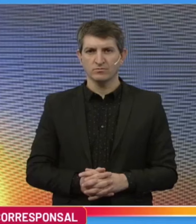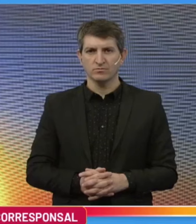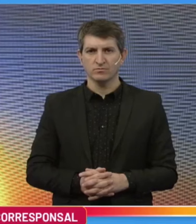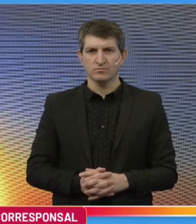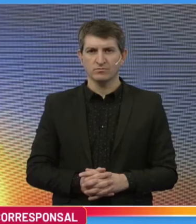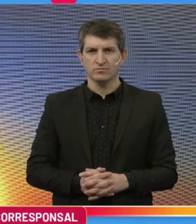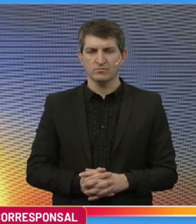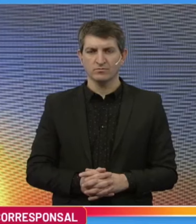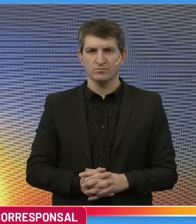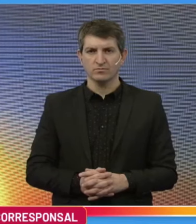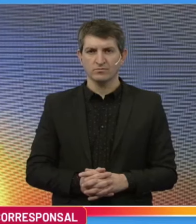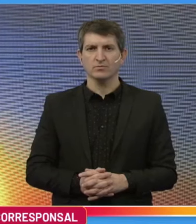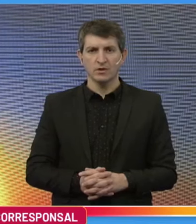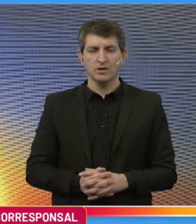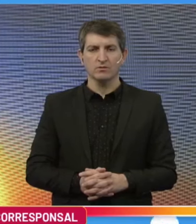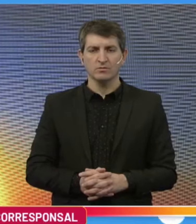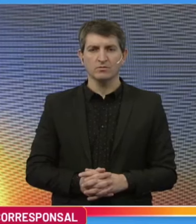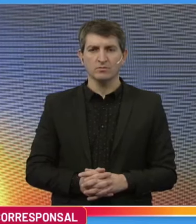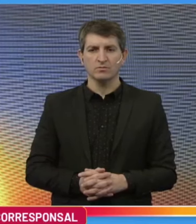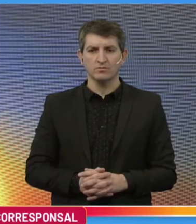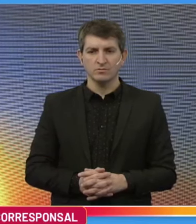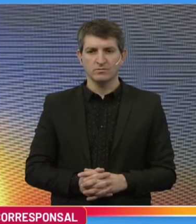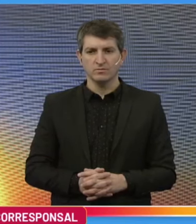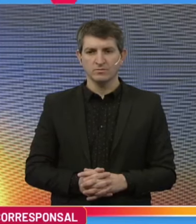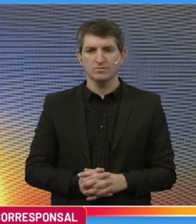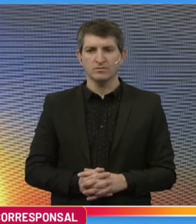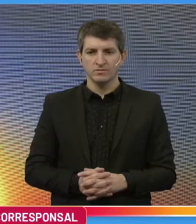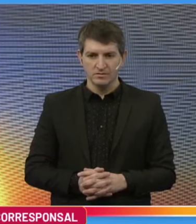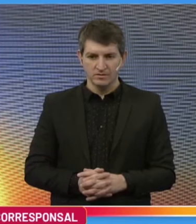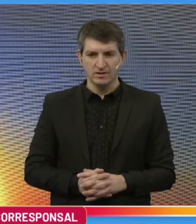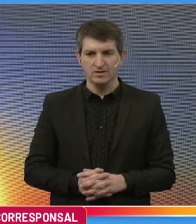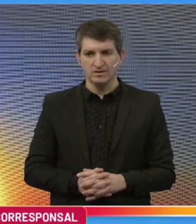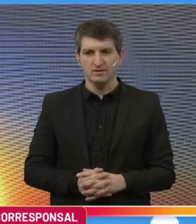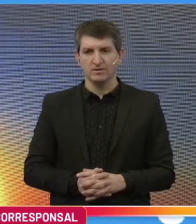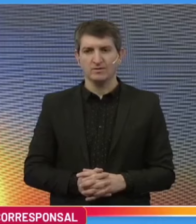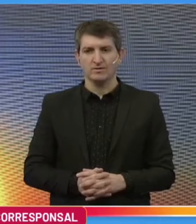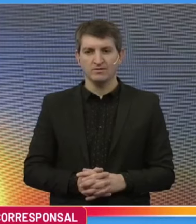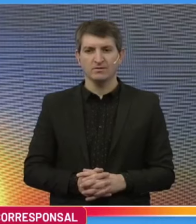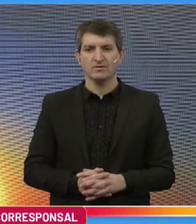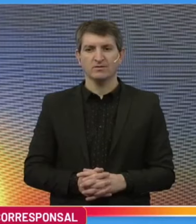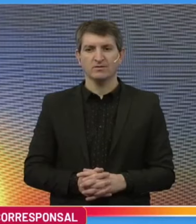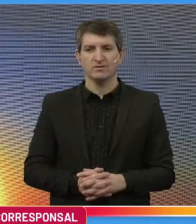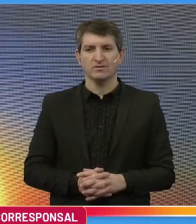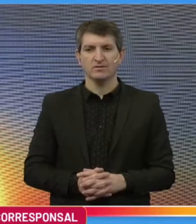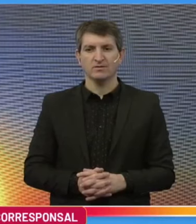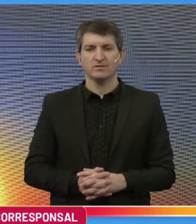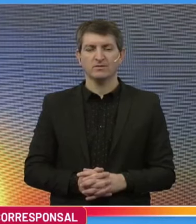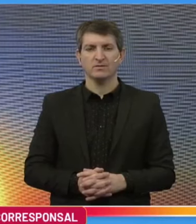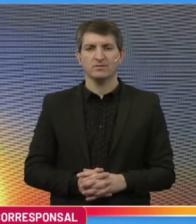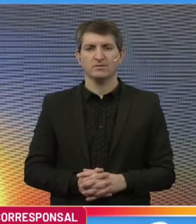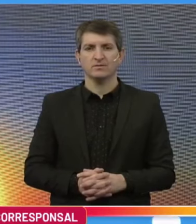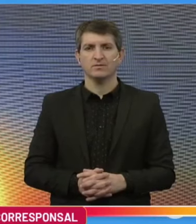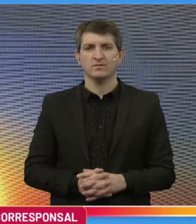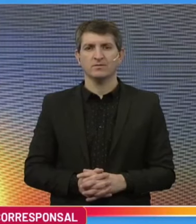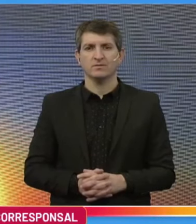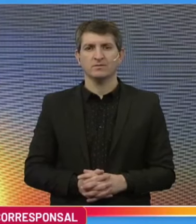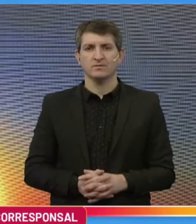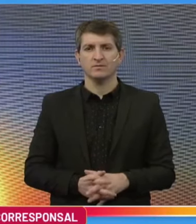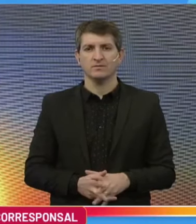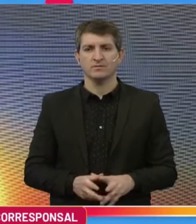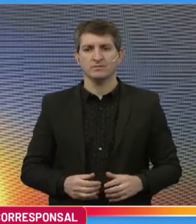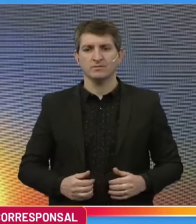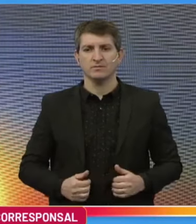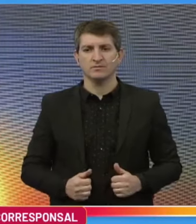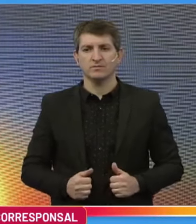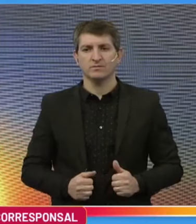dicho Sí bueno culpable viste que está en la no inocencia y la culpabilidad ya nos marean un poco y entonces ahora lo que se aguarda y